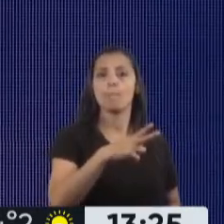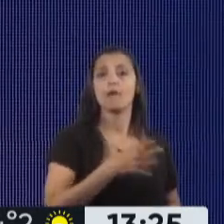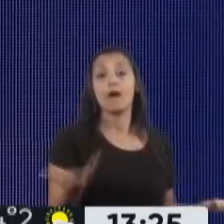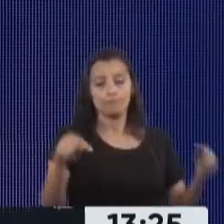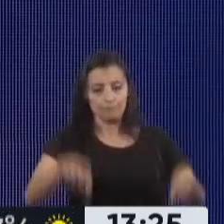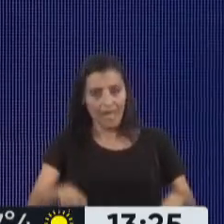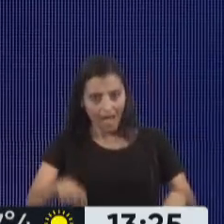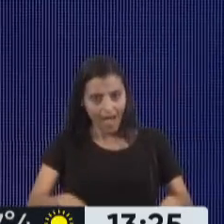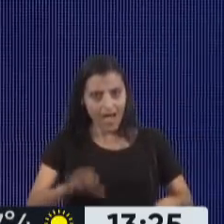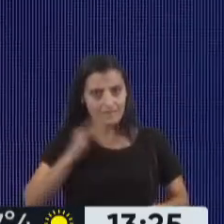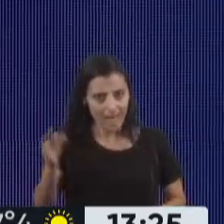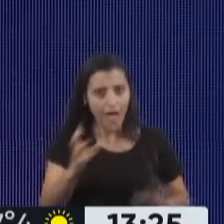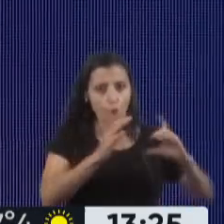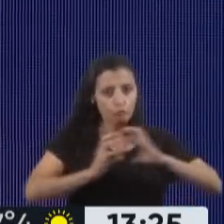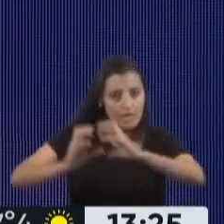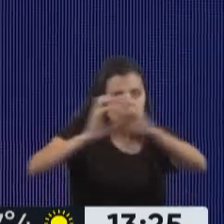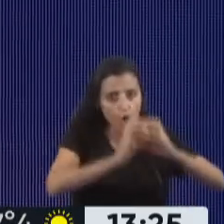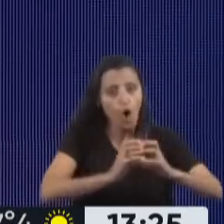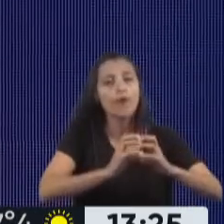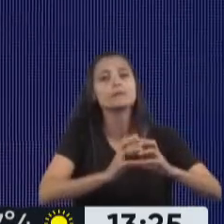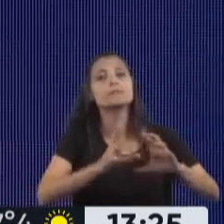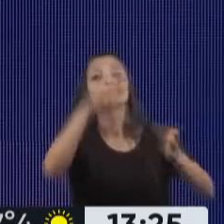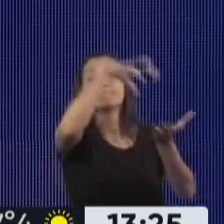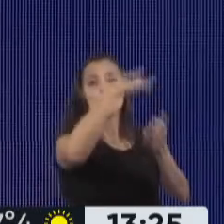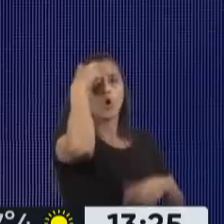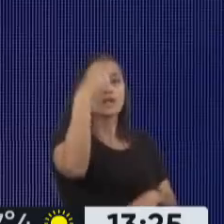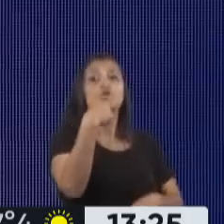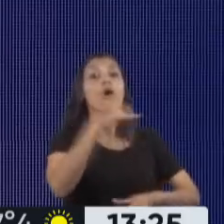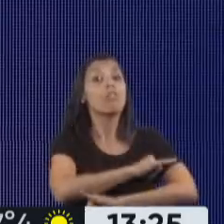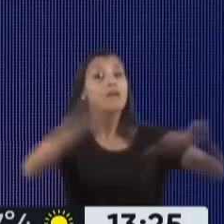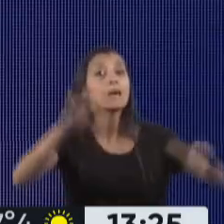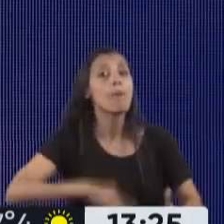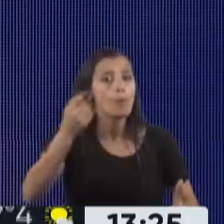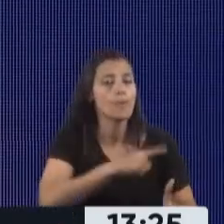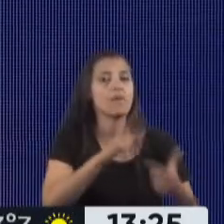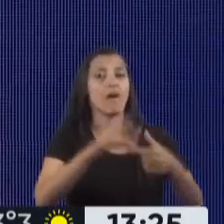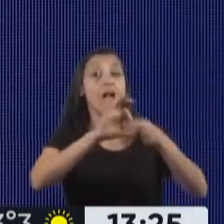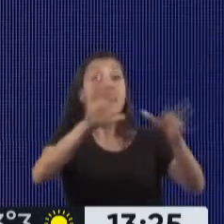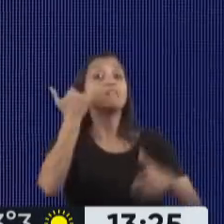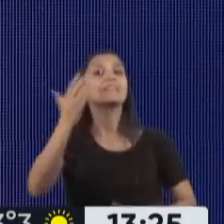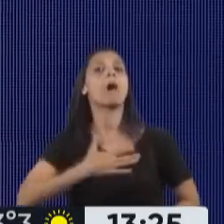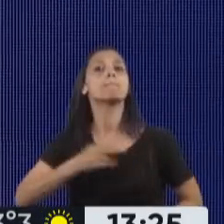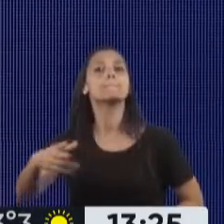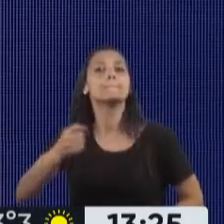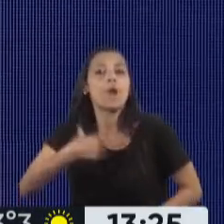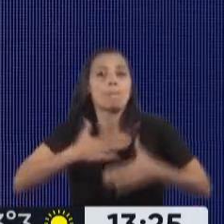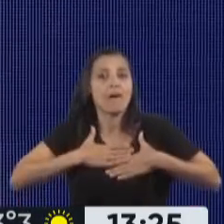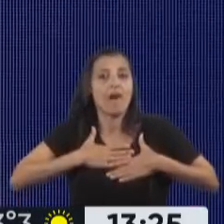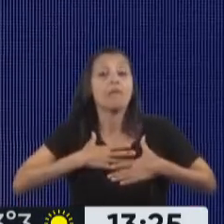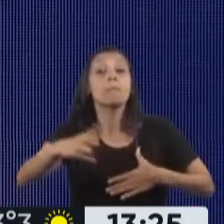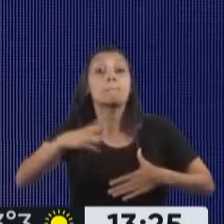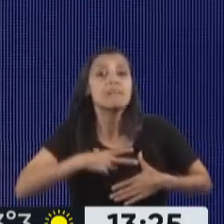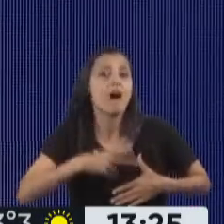este año, nosotros dijimos que era la vida, la libertad y la propiedad. Y acá la propiedad privada se